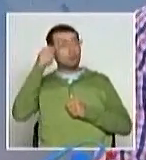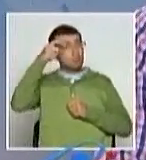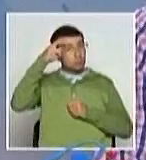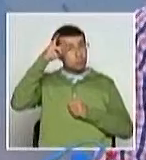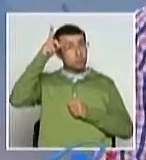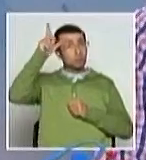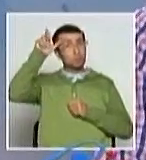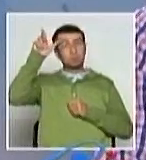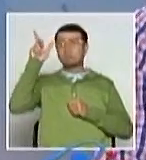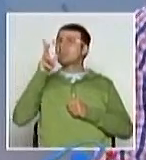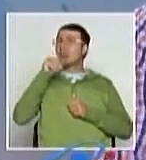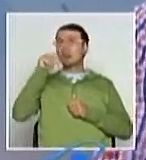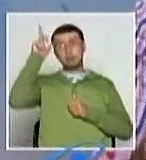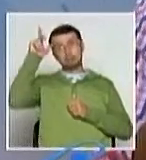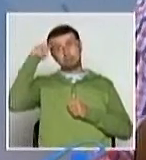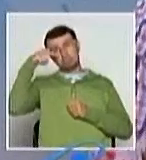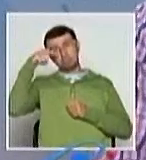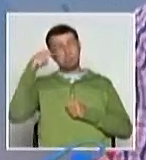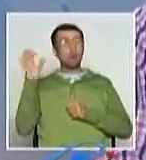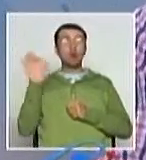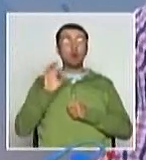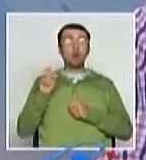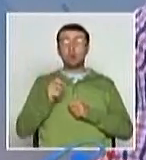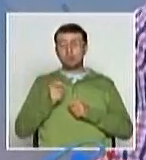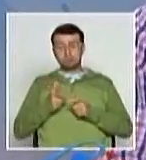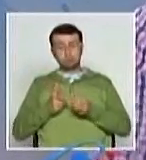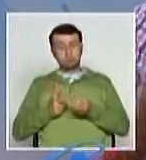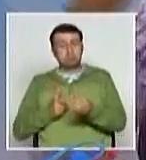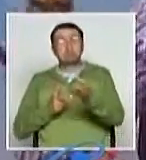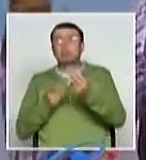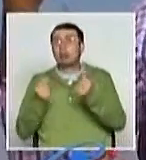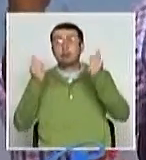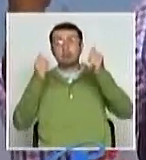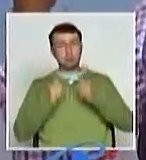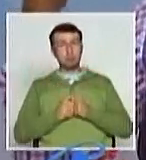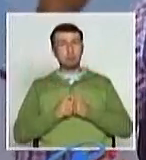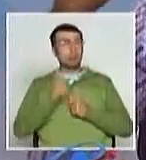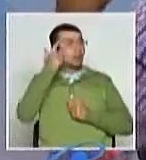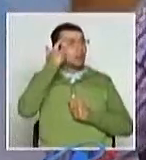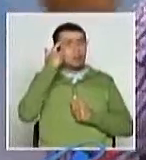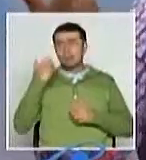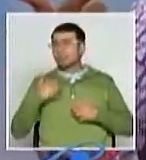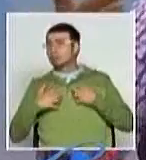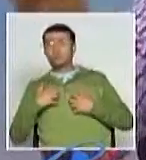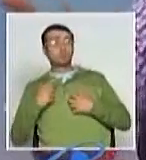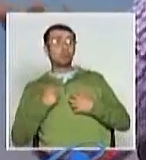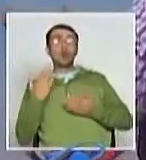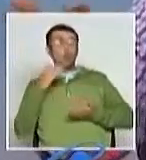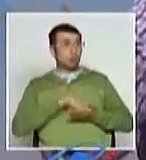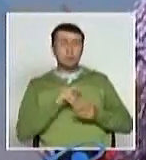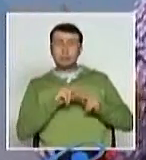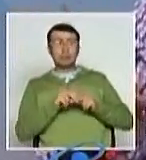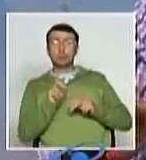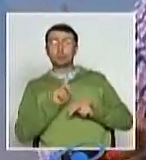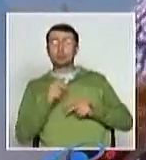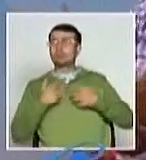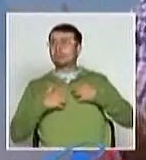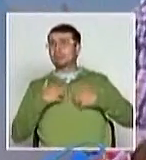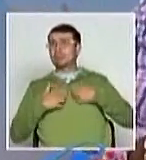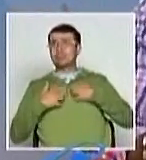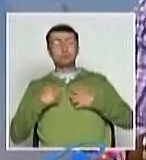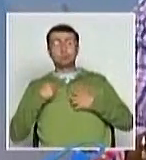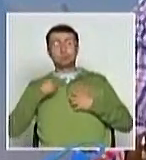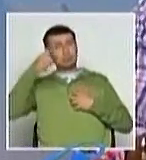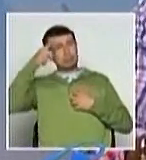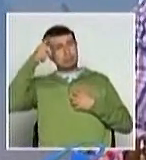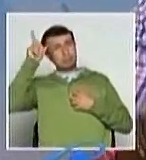relación sexual o en una eventual relación sexual y lo somatizan tanto que ya no son capaces de volver a tener erecciones o siguen